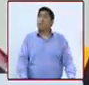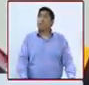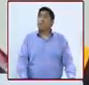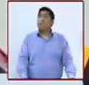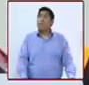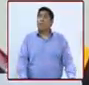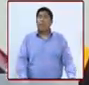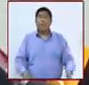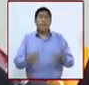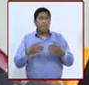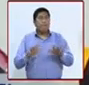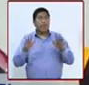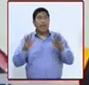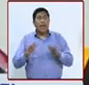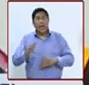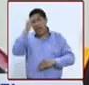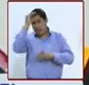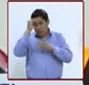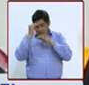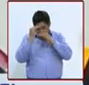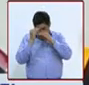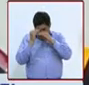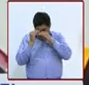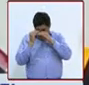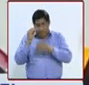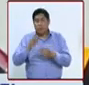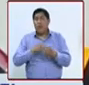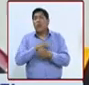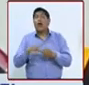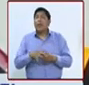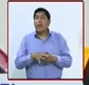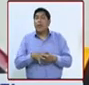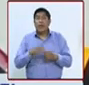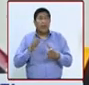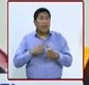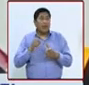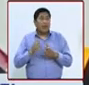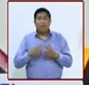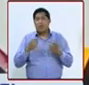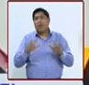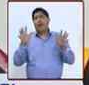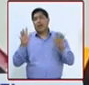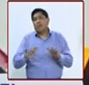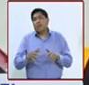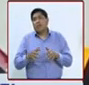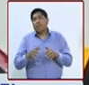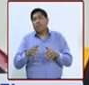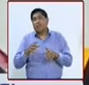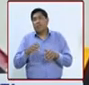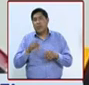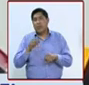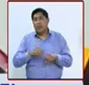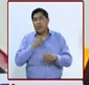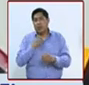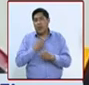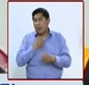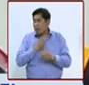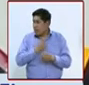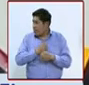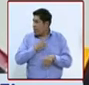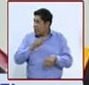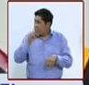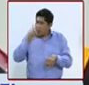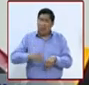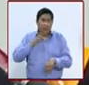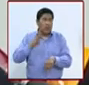Ya hay menos contagios dentro del COVID-19, razón por la cual ya el Ministerio de Trabajo ha levantado la medida